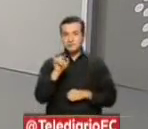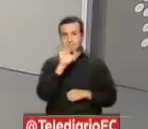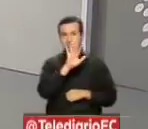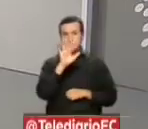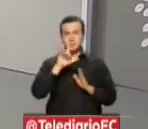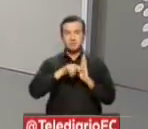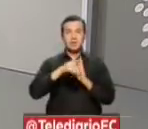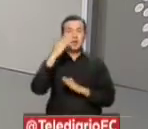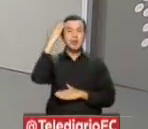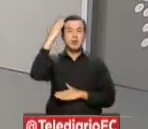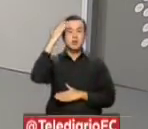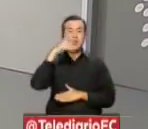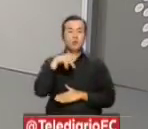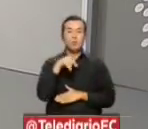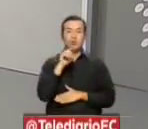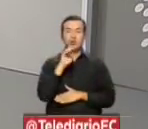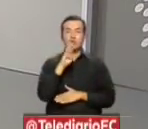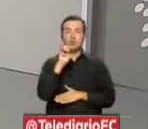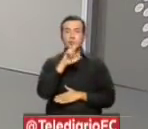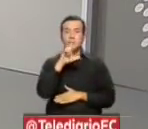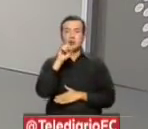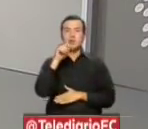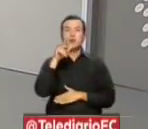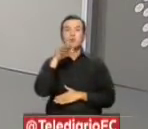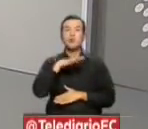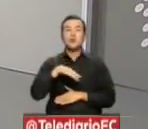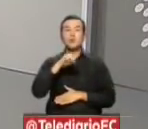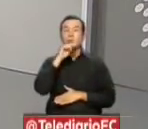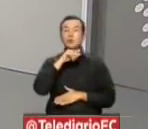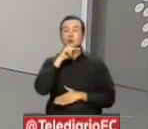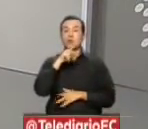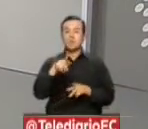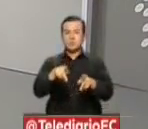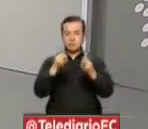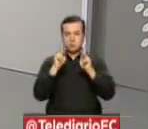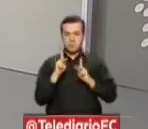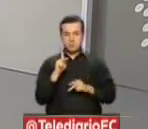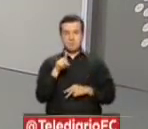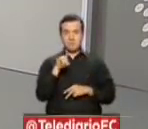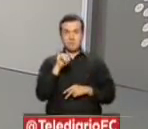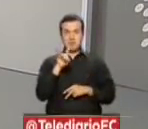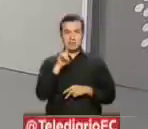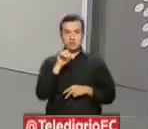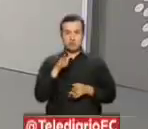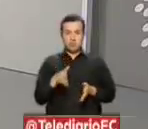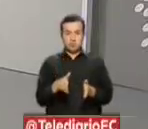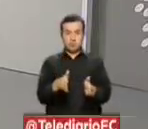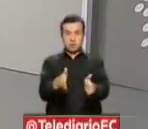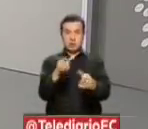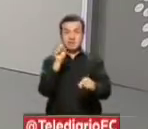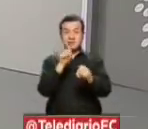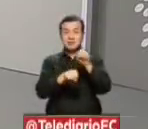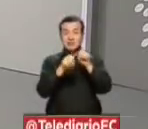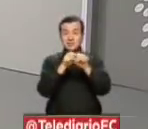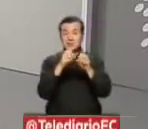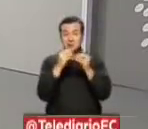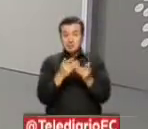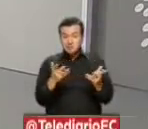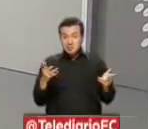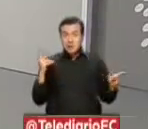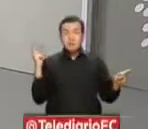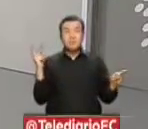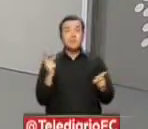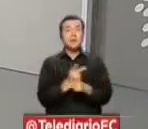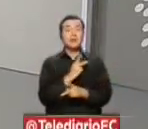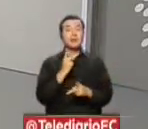7:55 y la alcaldía de Portobelo en la provincia del Oro declaró en emergencia el puente sobre el río Pindo. El deterioro de la estructura metálica amenaza